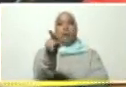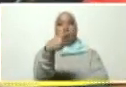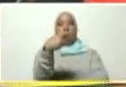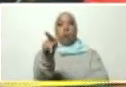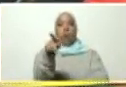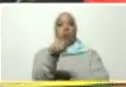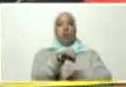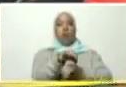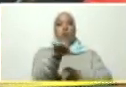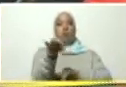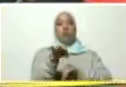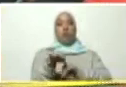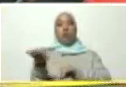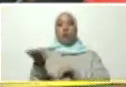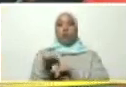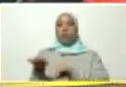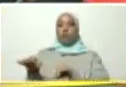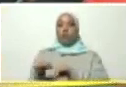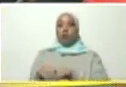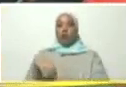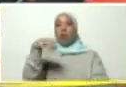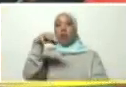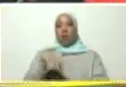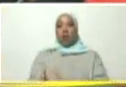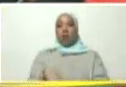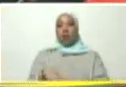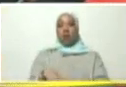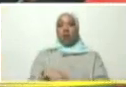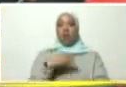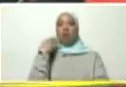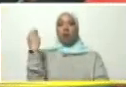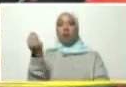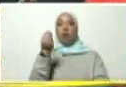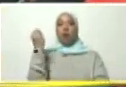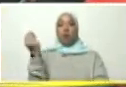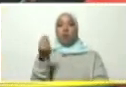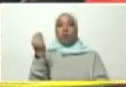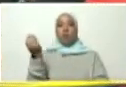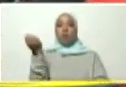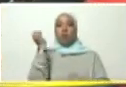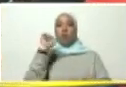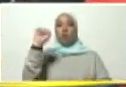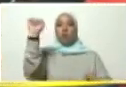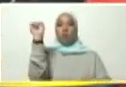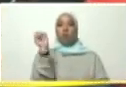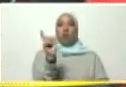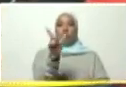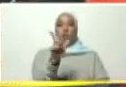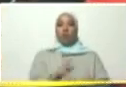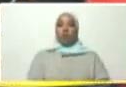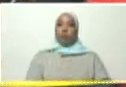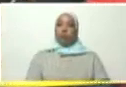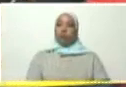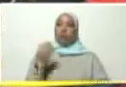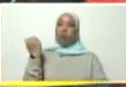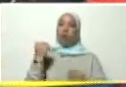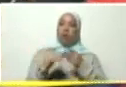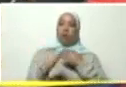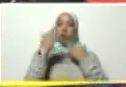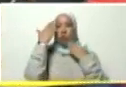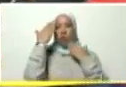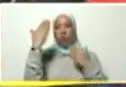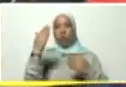municipales y estadales de la juventud del partido socialista Unido de Venezuela le mando mi saludo